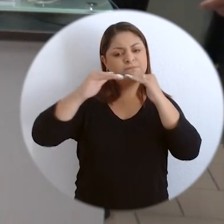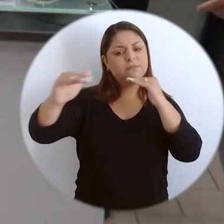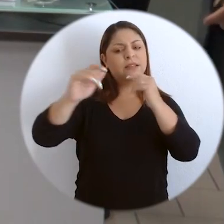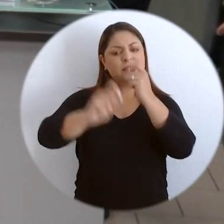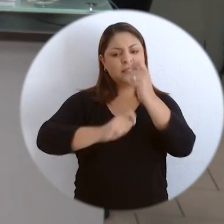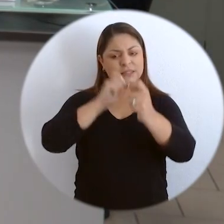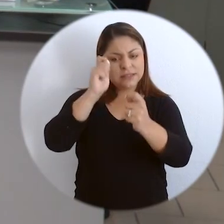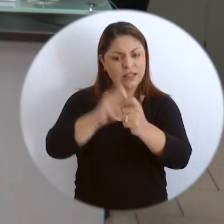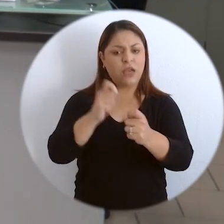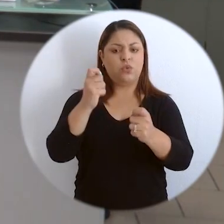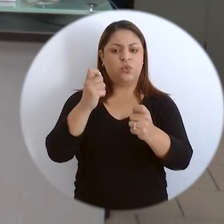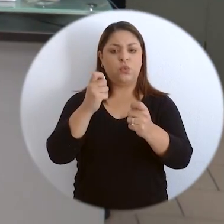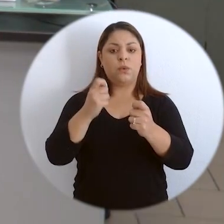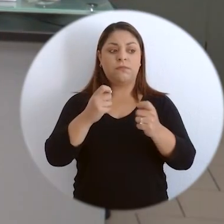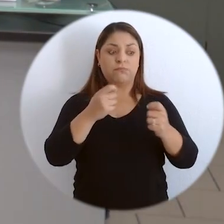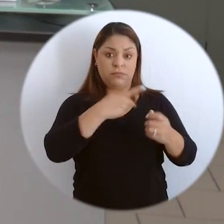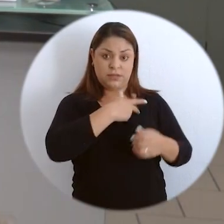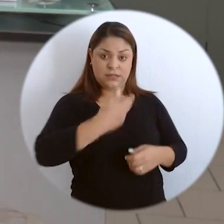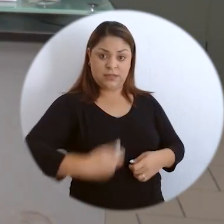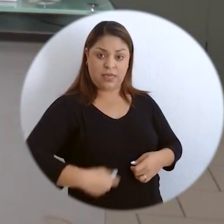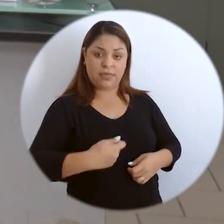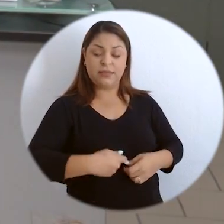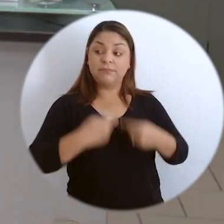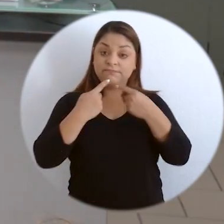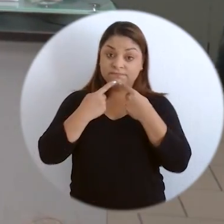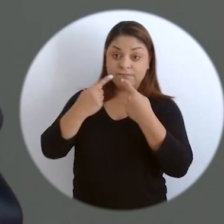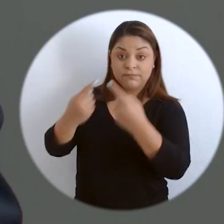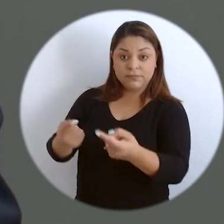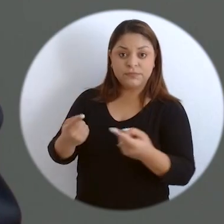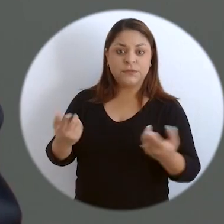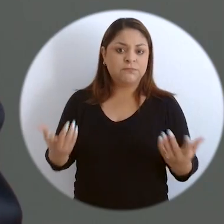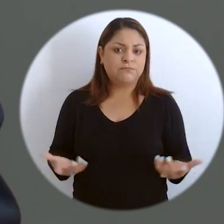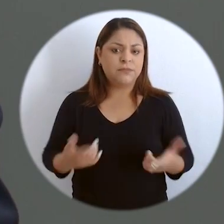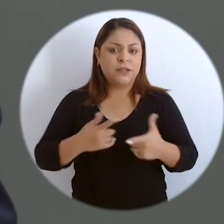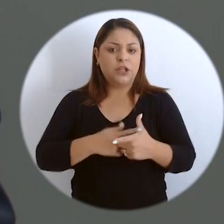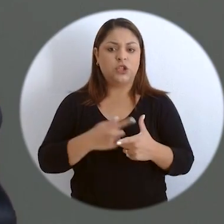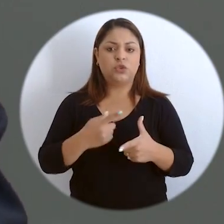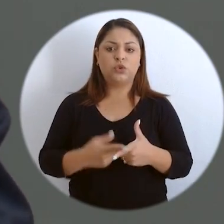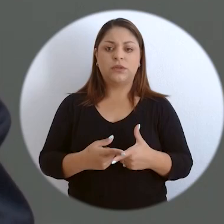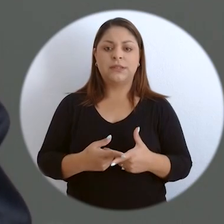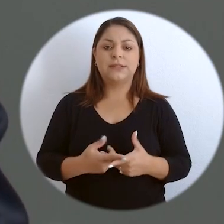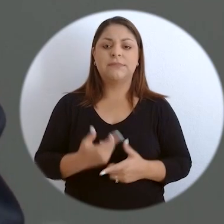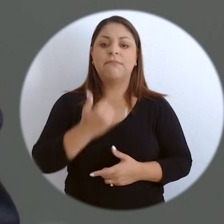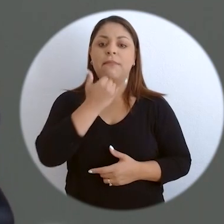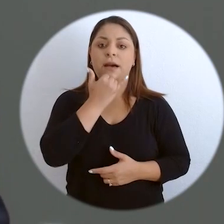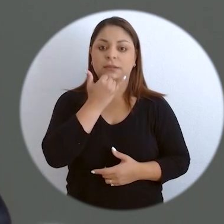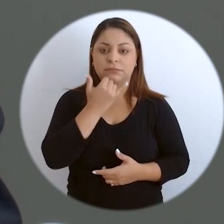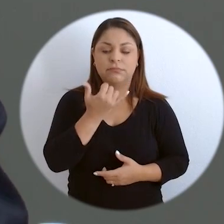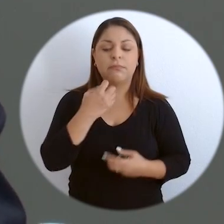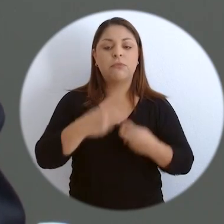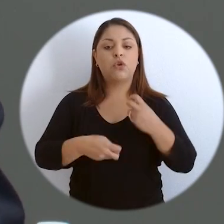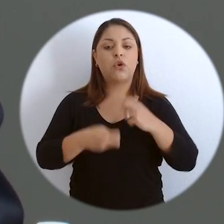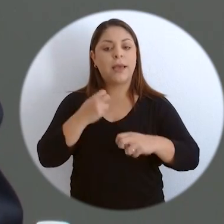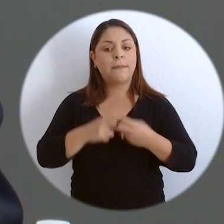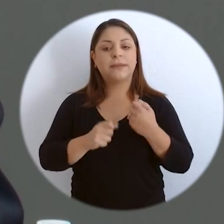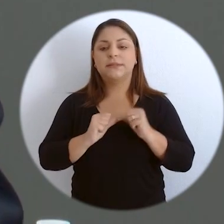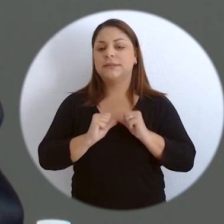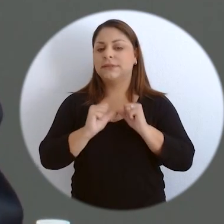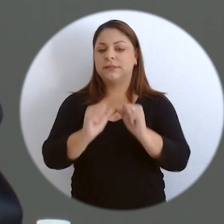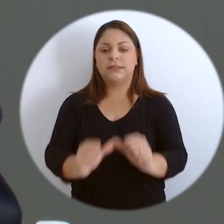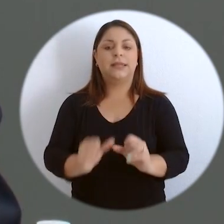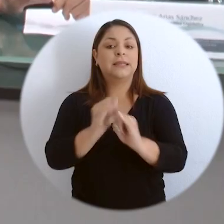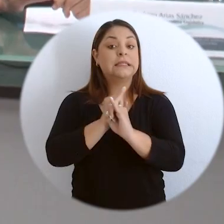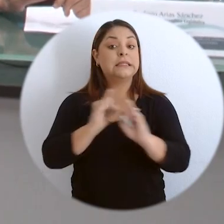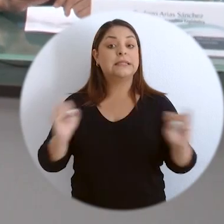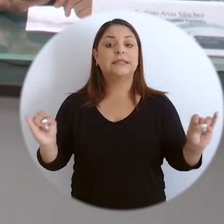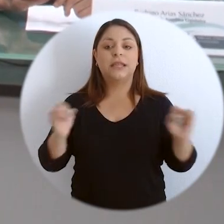embargo, aparecen desligados unos de otros. En la gestión, entonces, no existe